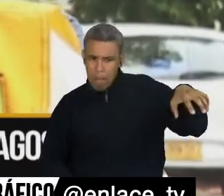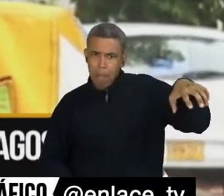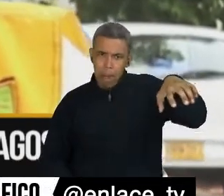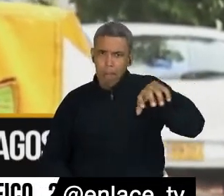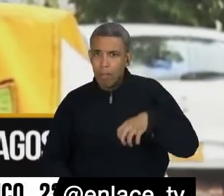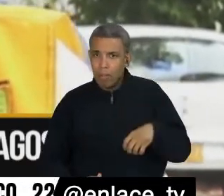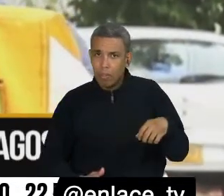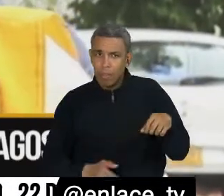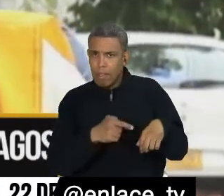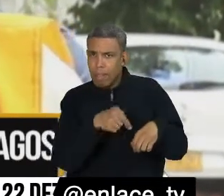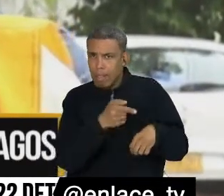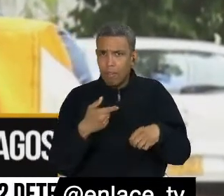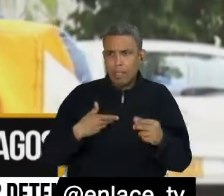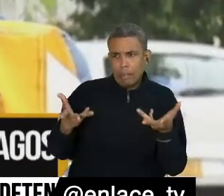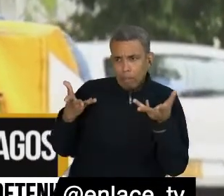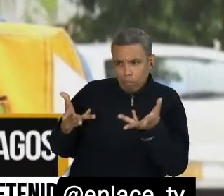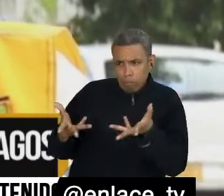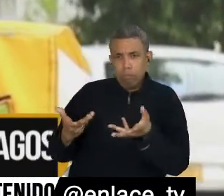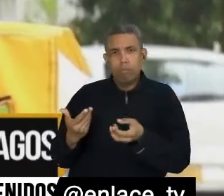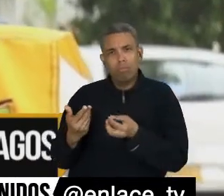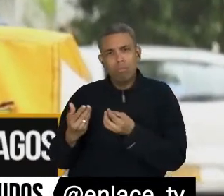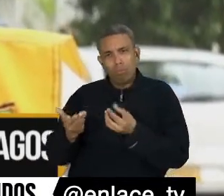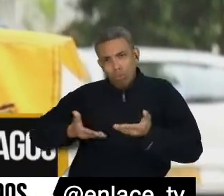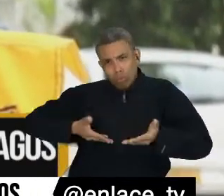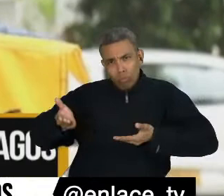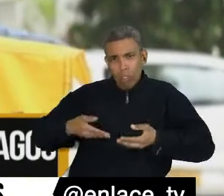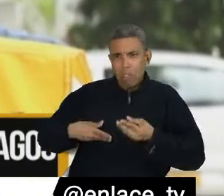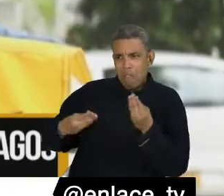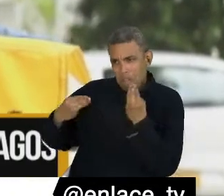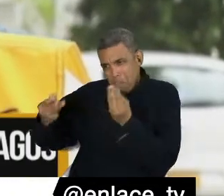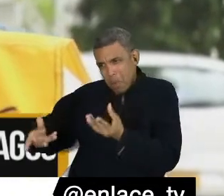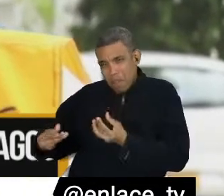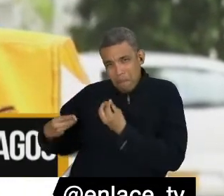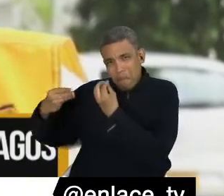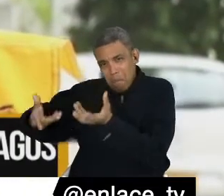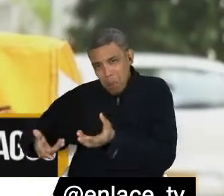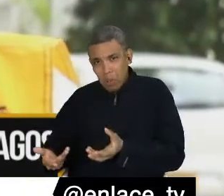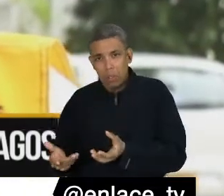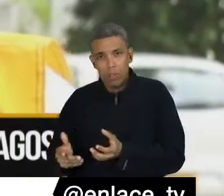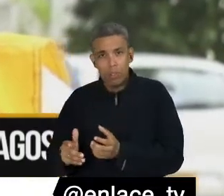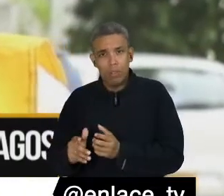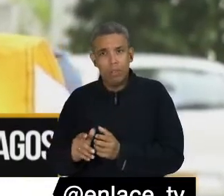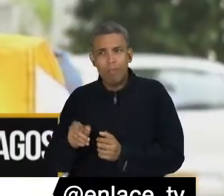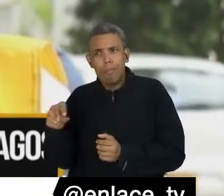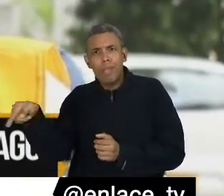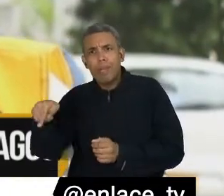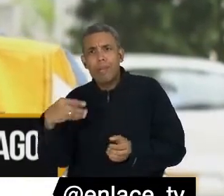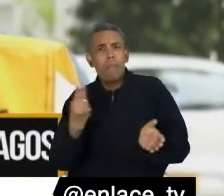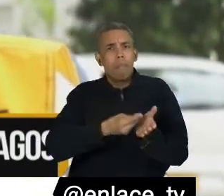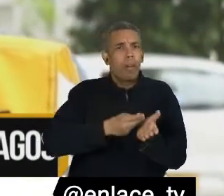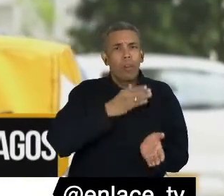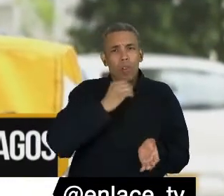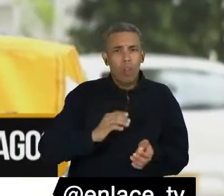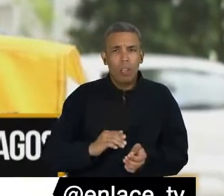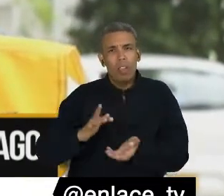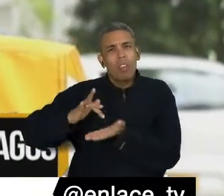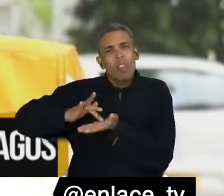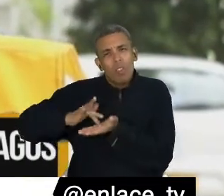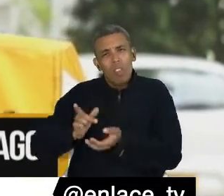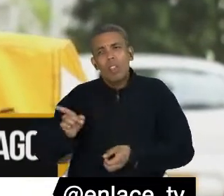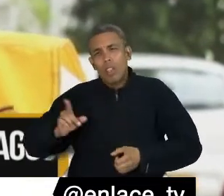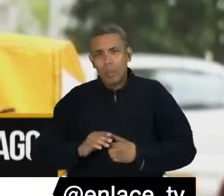empresas contratistas inherentes a ella, en el cual se han generado una serie de inconsistencias e incumplimientos en los acuerdos